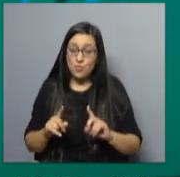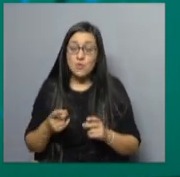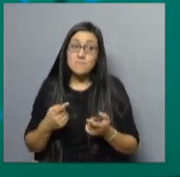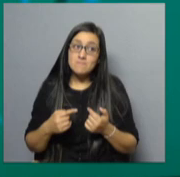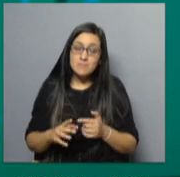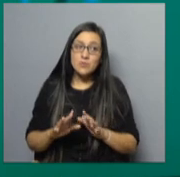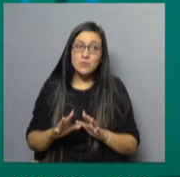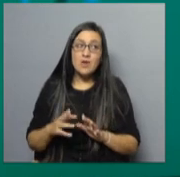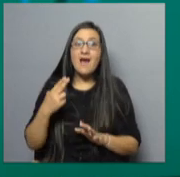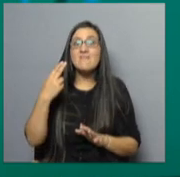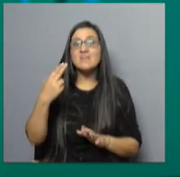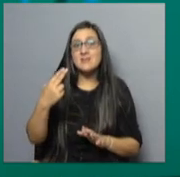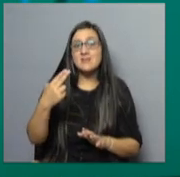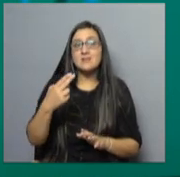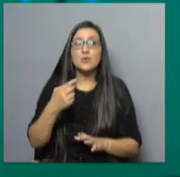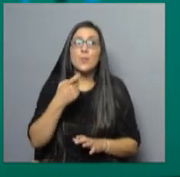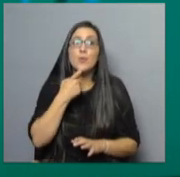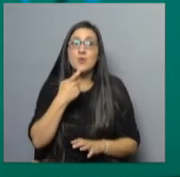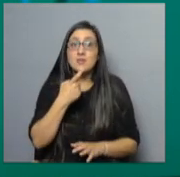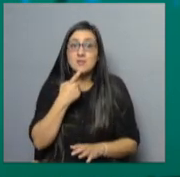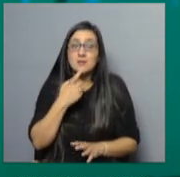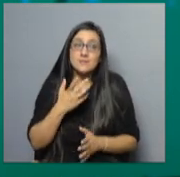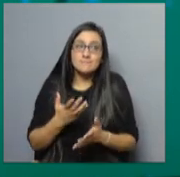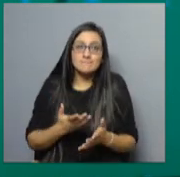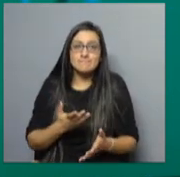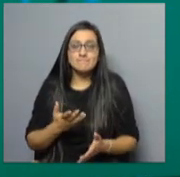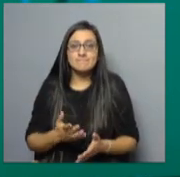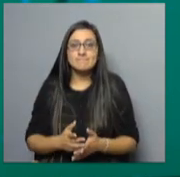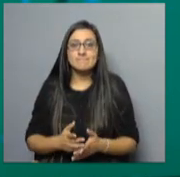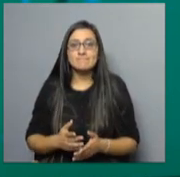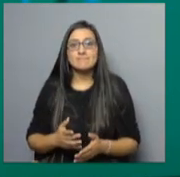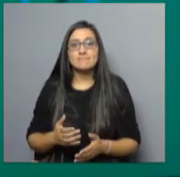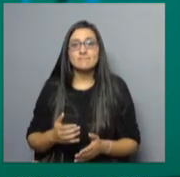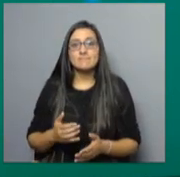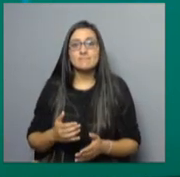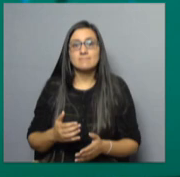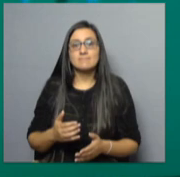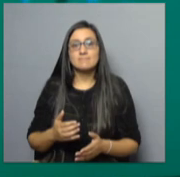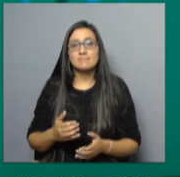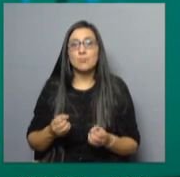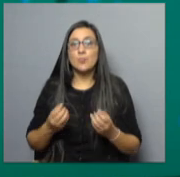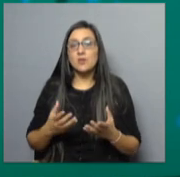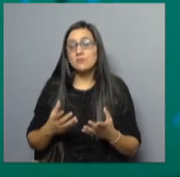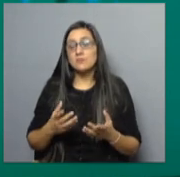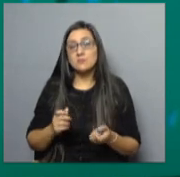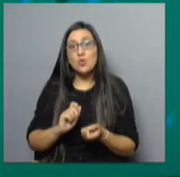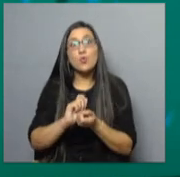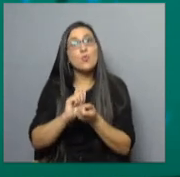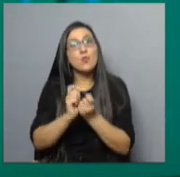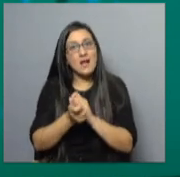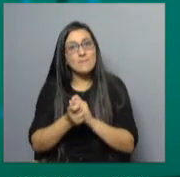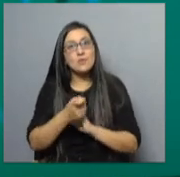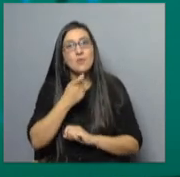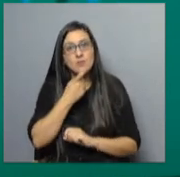de habilitación política que está en un marco también de bueno de giro represivo de las